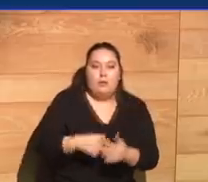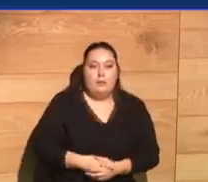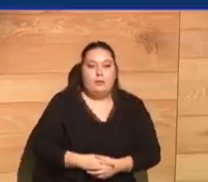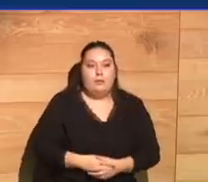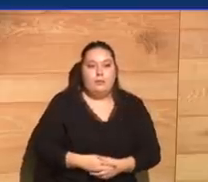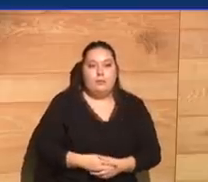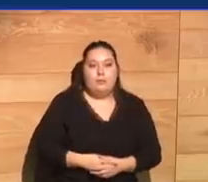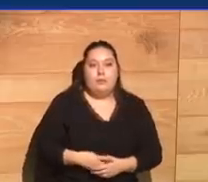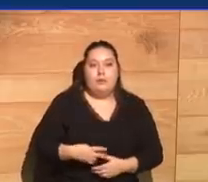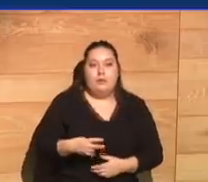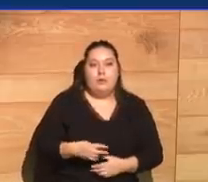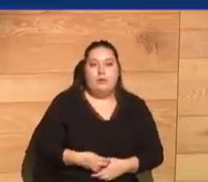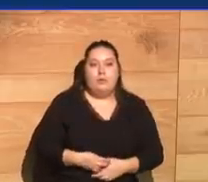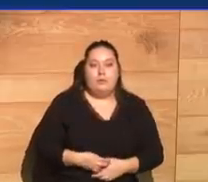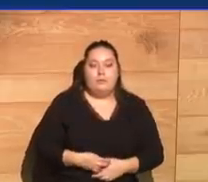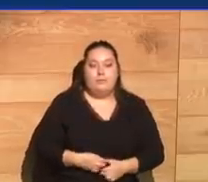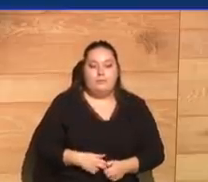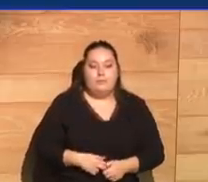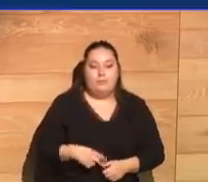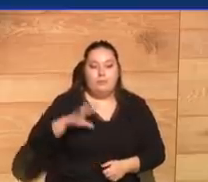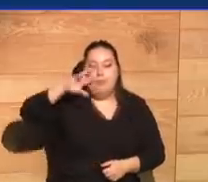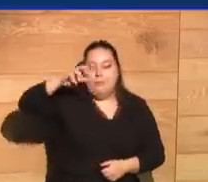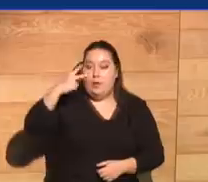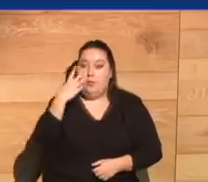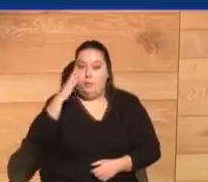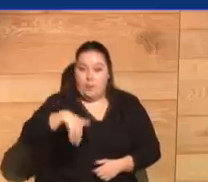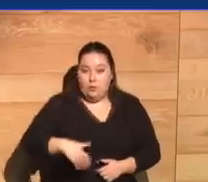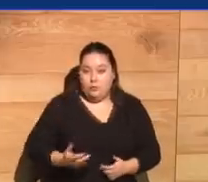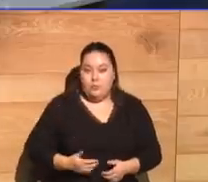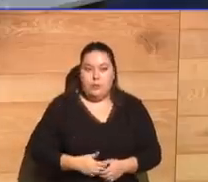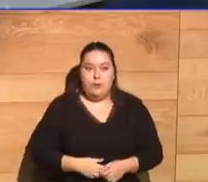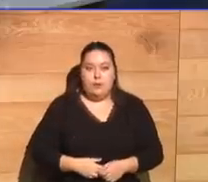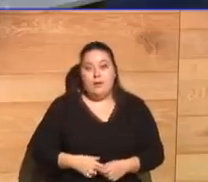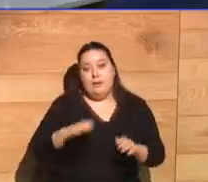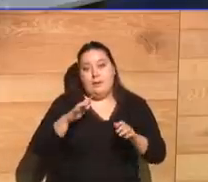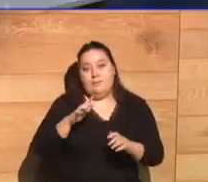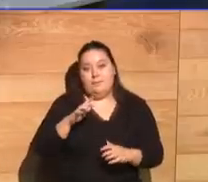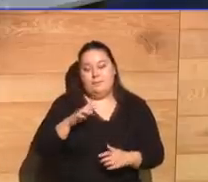¡Dos bombillas menos! Que aprenda el alcalde de Vigo.